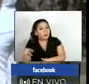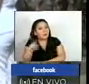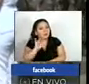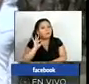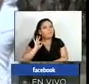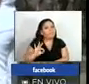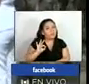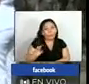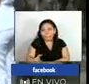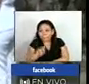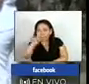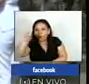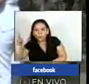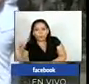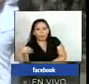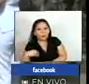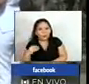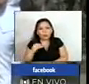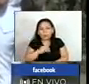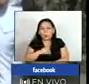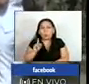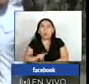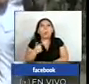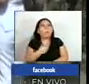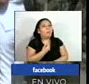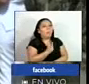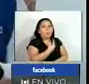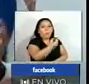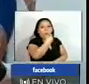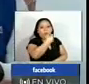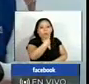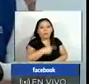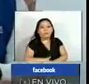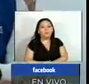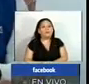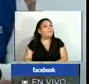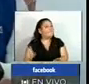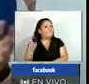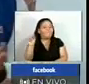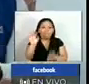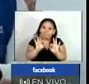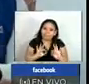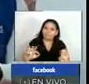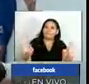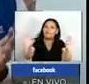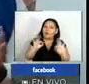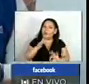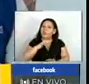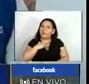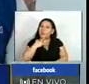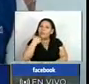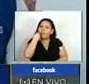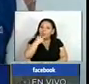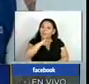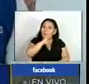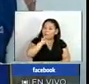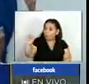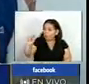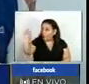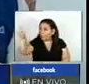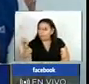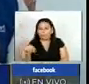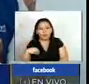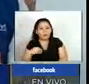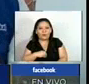consulte con personal especializado y no automedicarse. Lo mejor en estos casos es consultar con el médico,